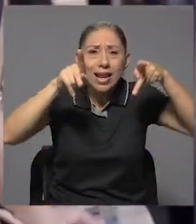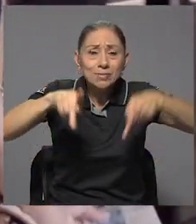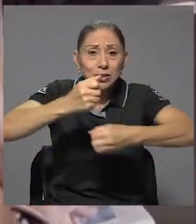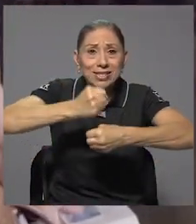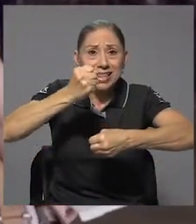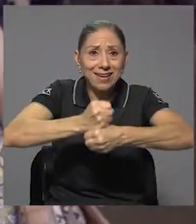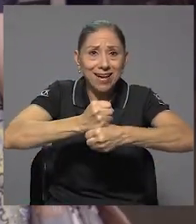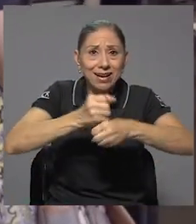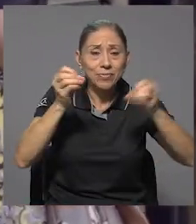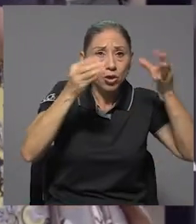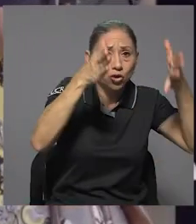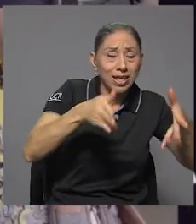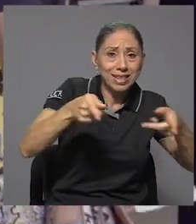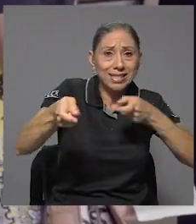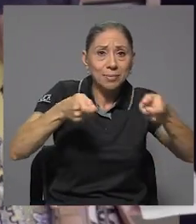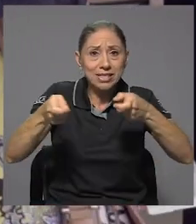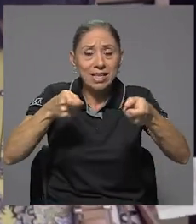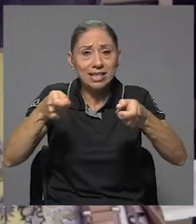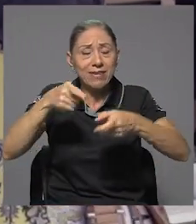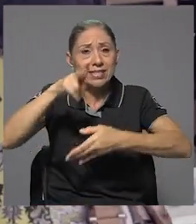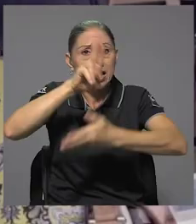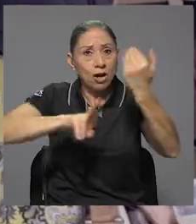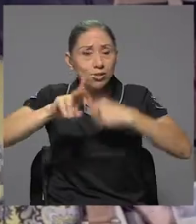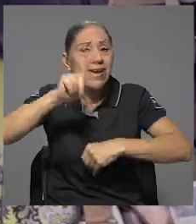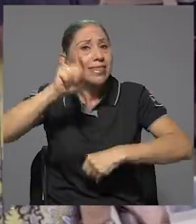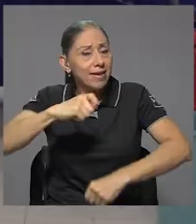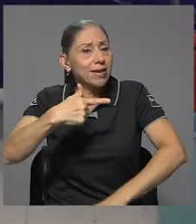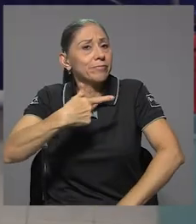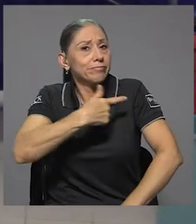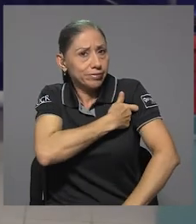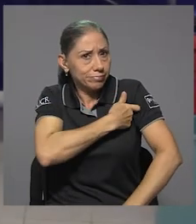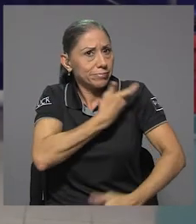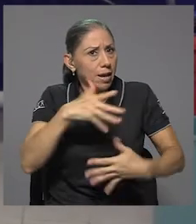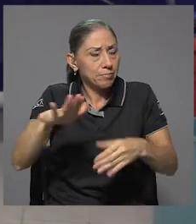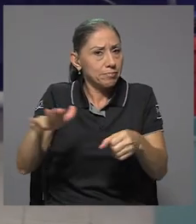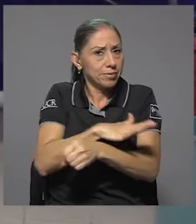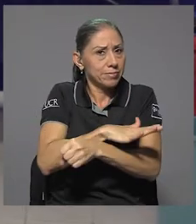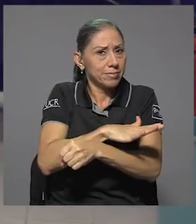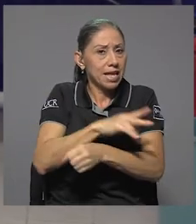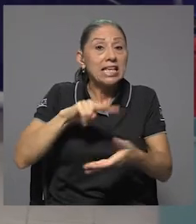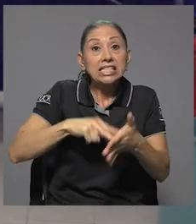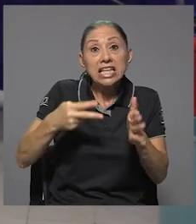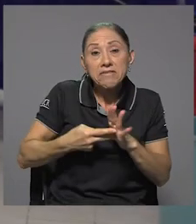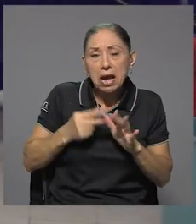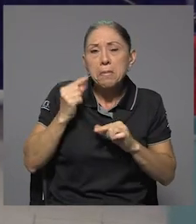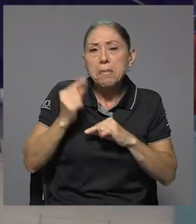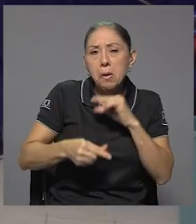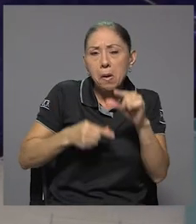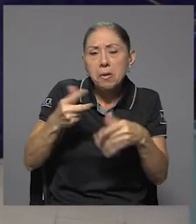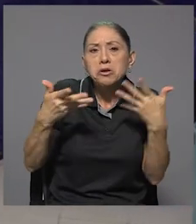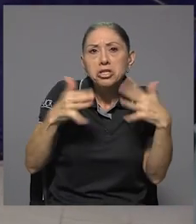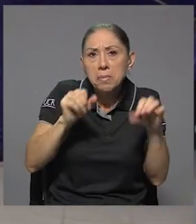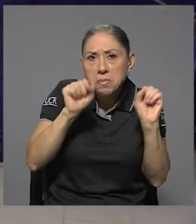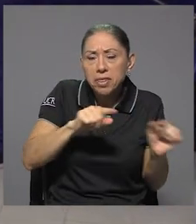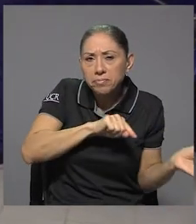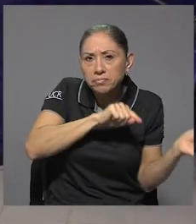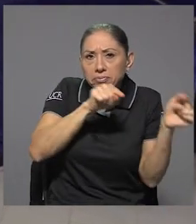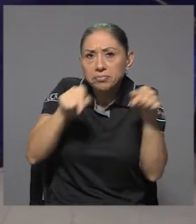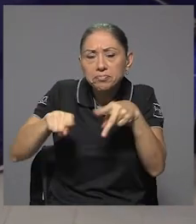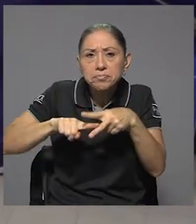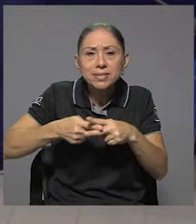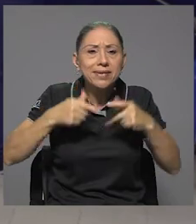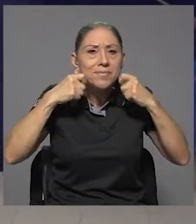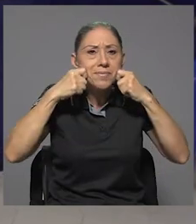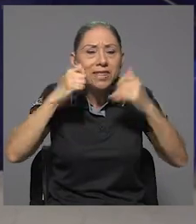las personas funcionarias, docentes y administrativas de la institución, lo cual posibilita entonces este regreso paulatino a la